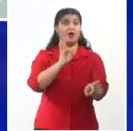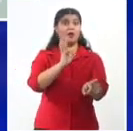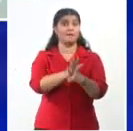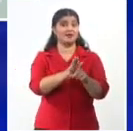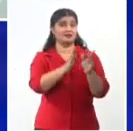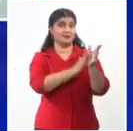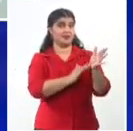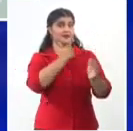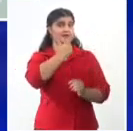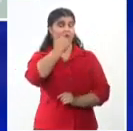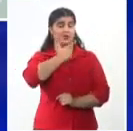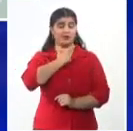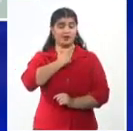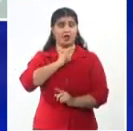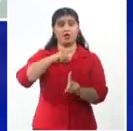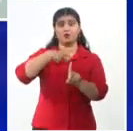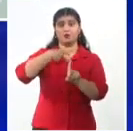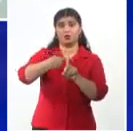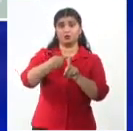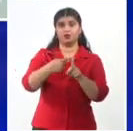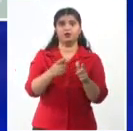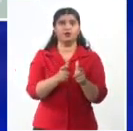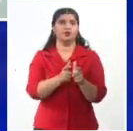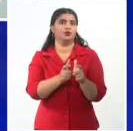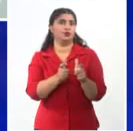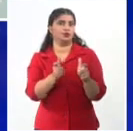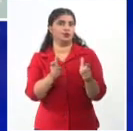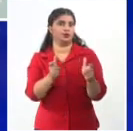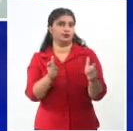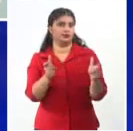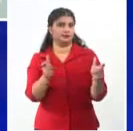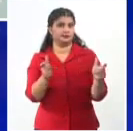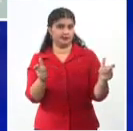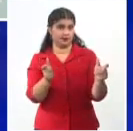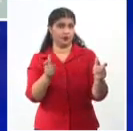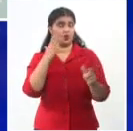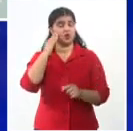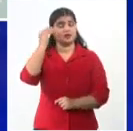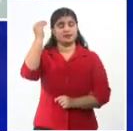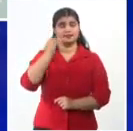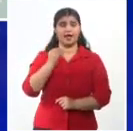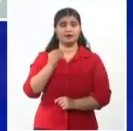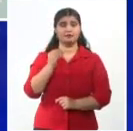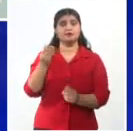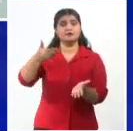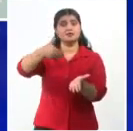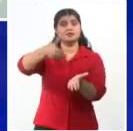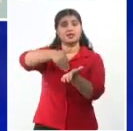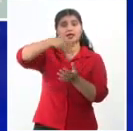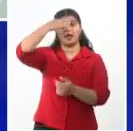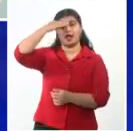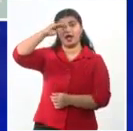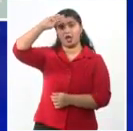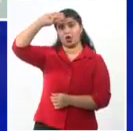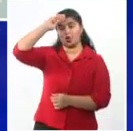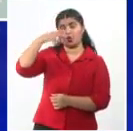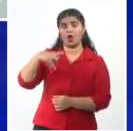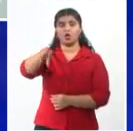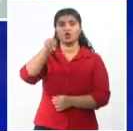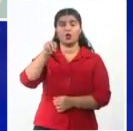también muy relacionada con la detección y la introducción en nuestro país de la variante